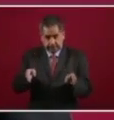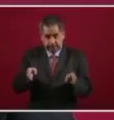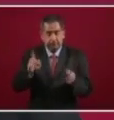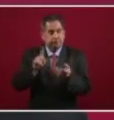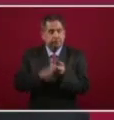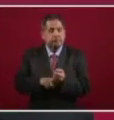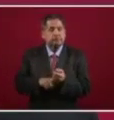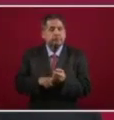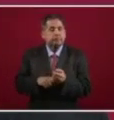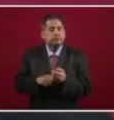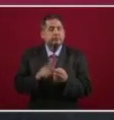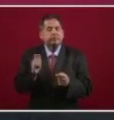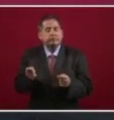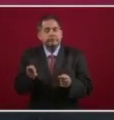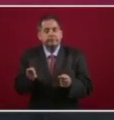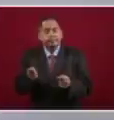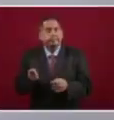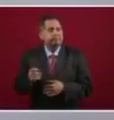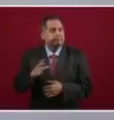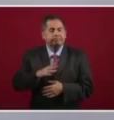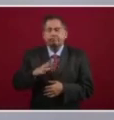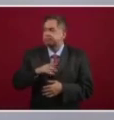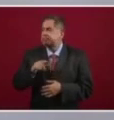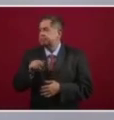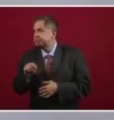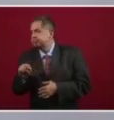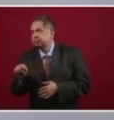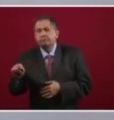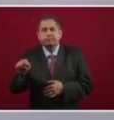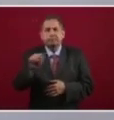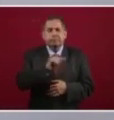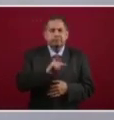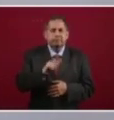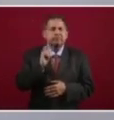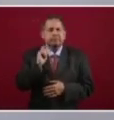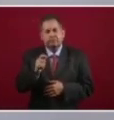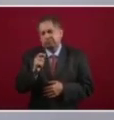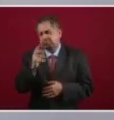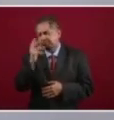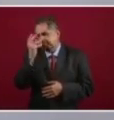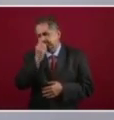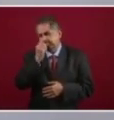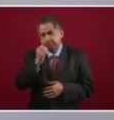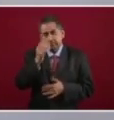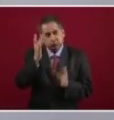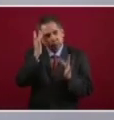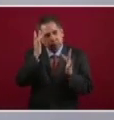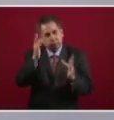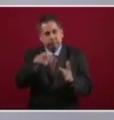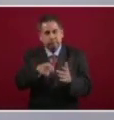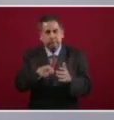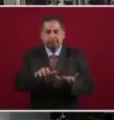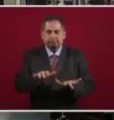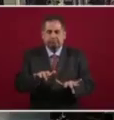en que existen las benditas redes sociales.